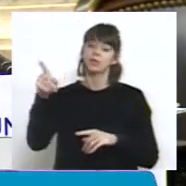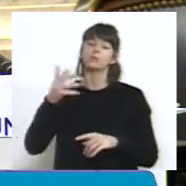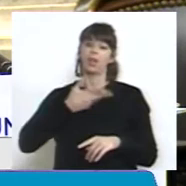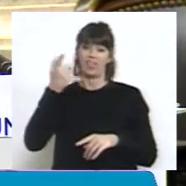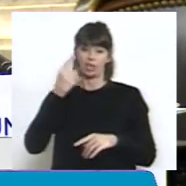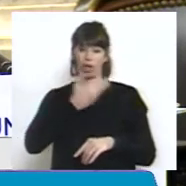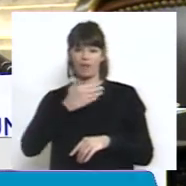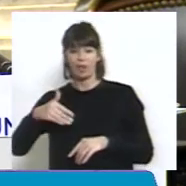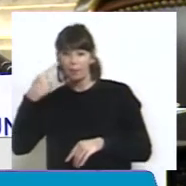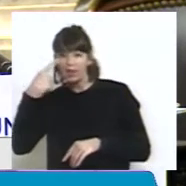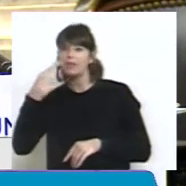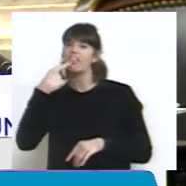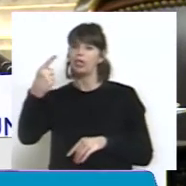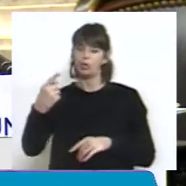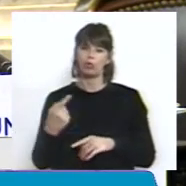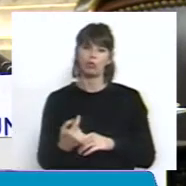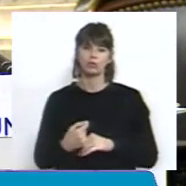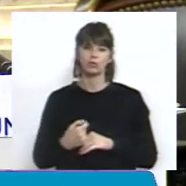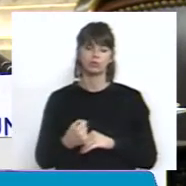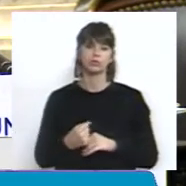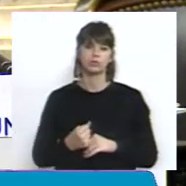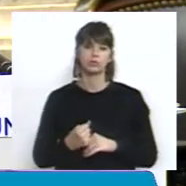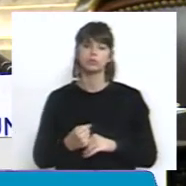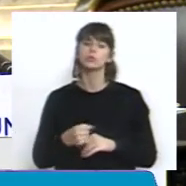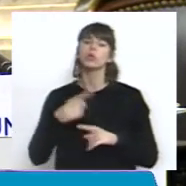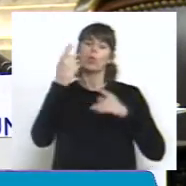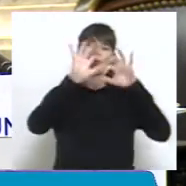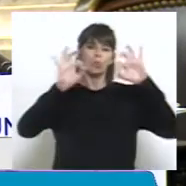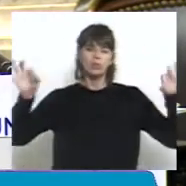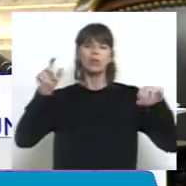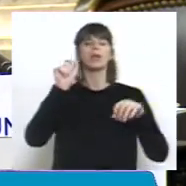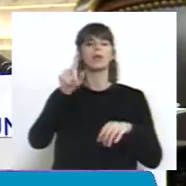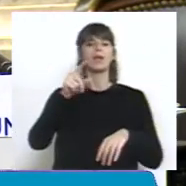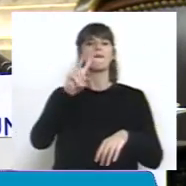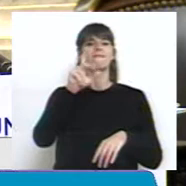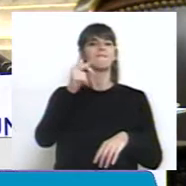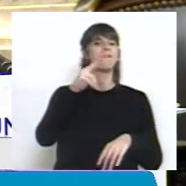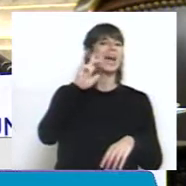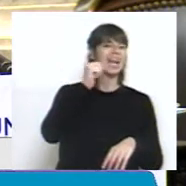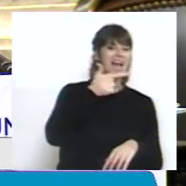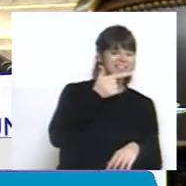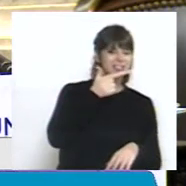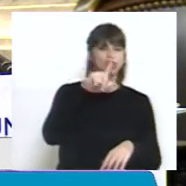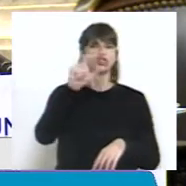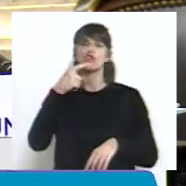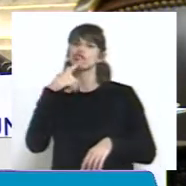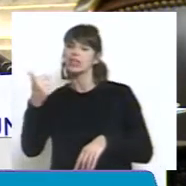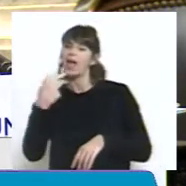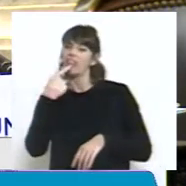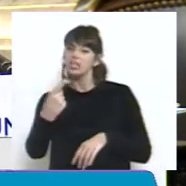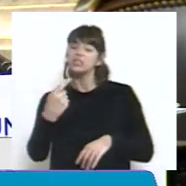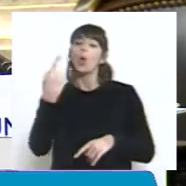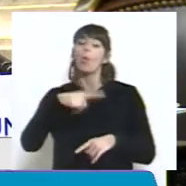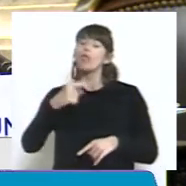Lagarde hizo mención a una frase de Vargas Llosa que dice: la incertidumbre es